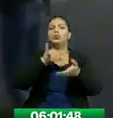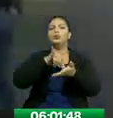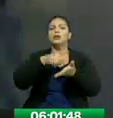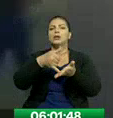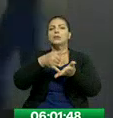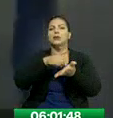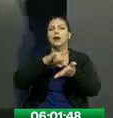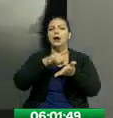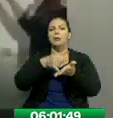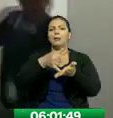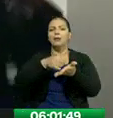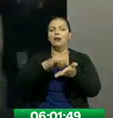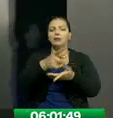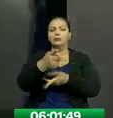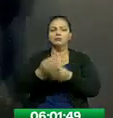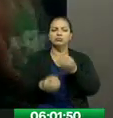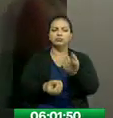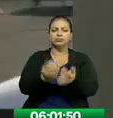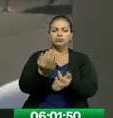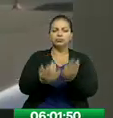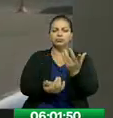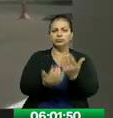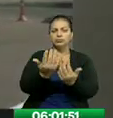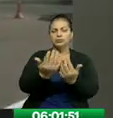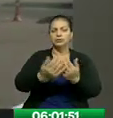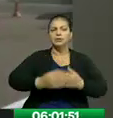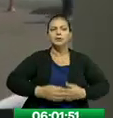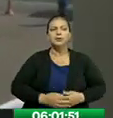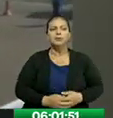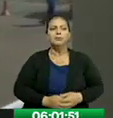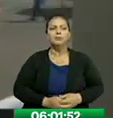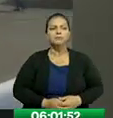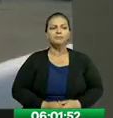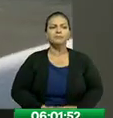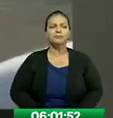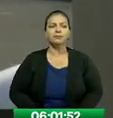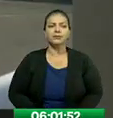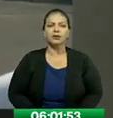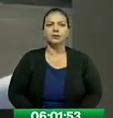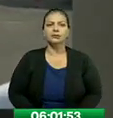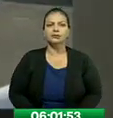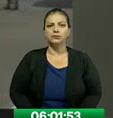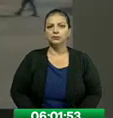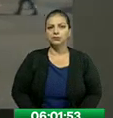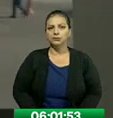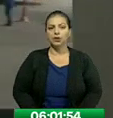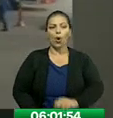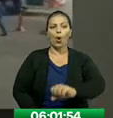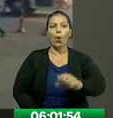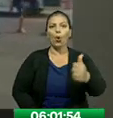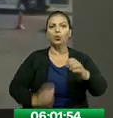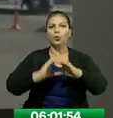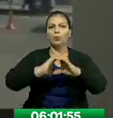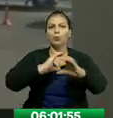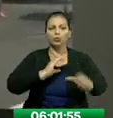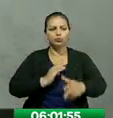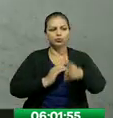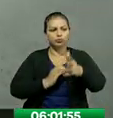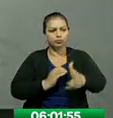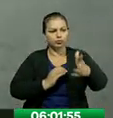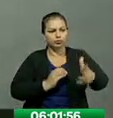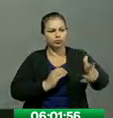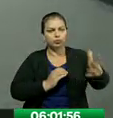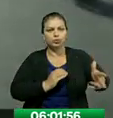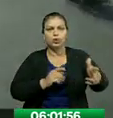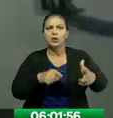por qué? Exacto, ¿sabes por qué es peligro? Como tú dices, porque eso puede propagarse, ¿no? Las llamas pueden... Se contamina. Puede contaminarse